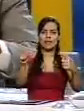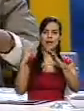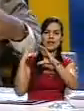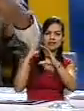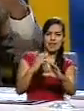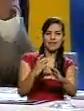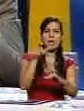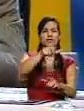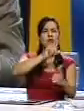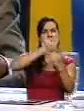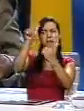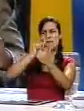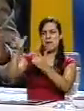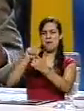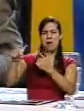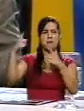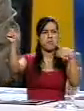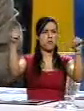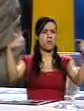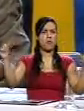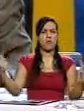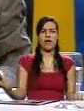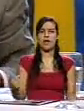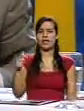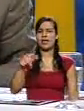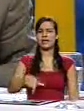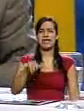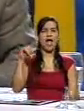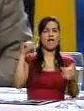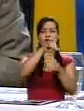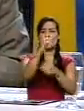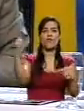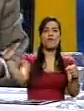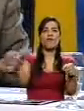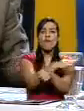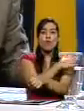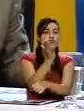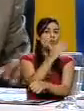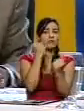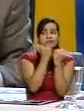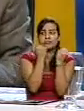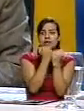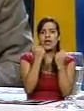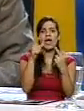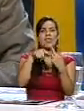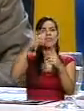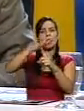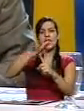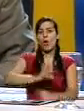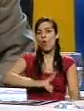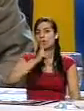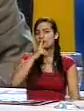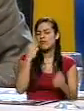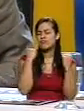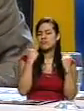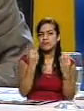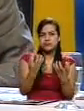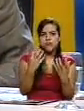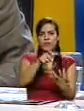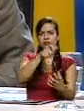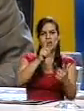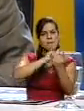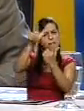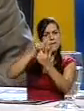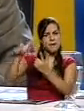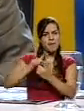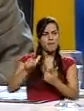la viajadera, todo el mundo, no hay puesto, hay cupo en los aviones, en el terminal, eso es un desastre. Bueno, pero en todo